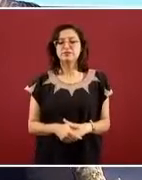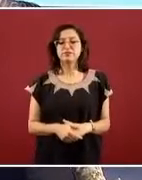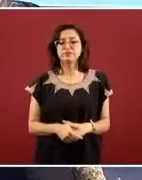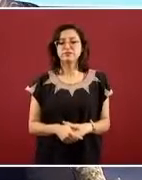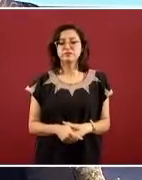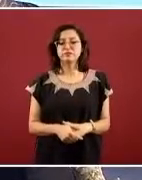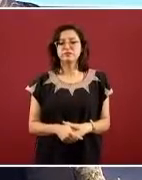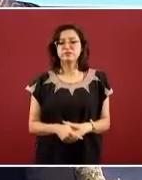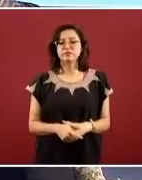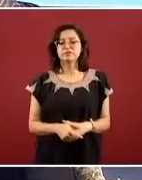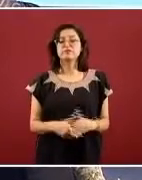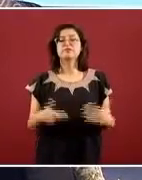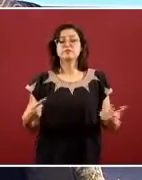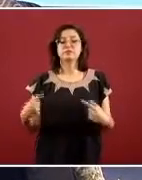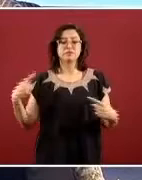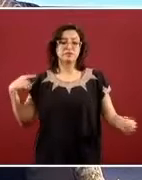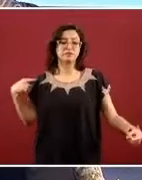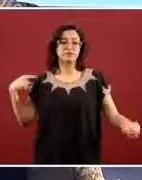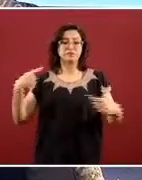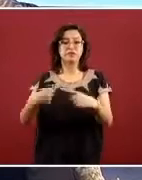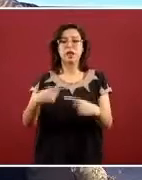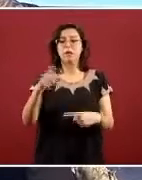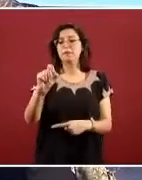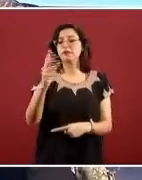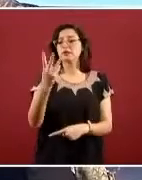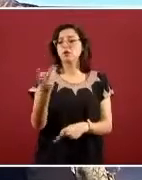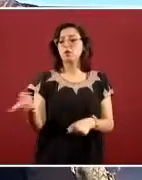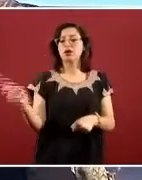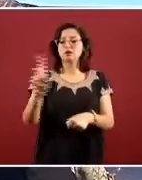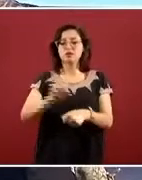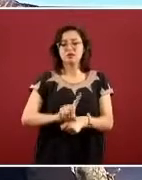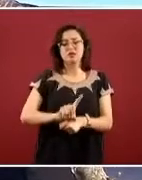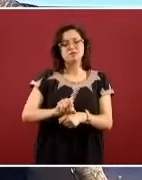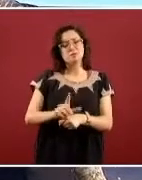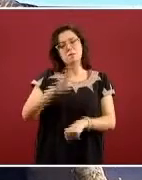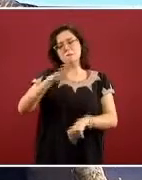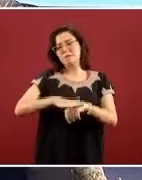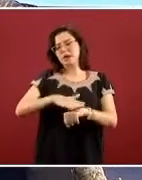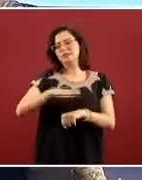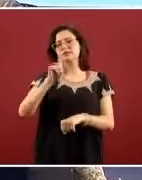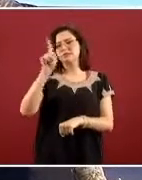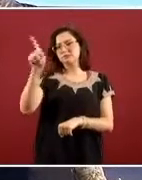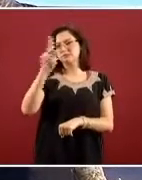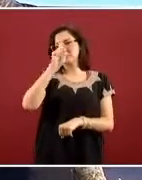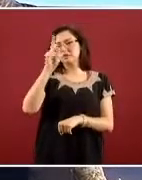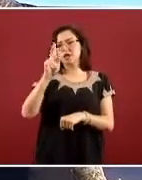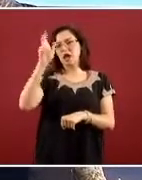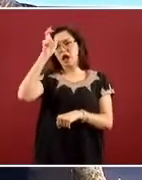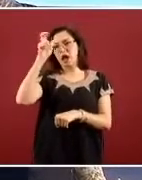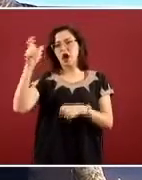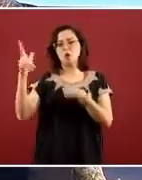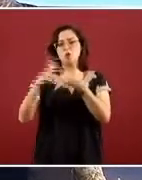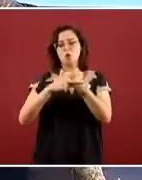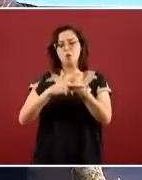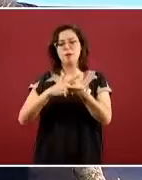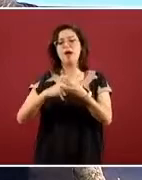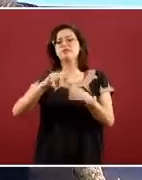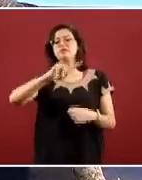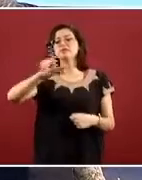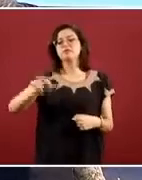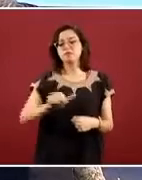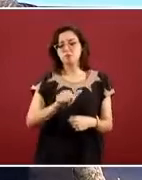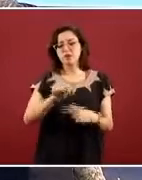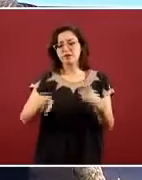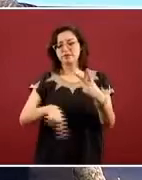últimos 24 días siguen concentrándose en la región de Europa y seguida rápidamente por